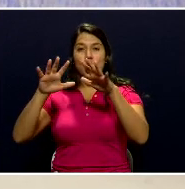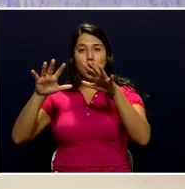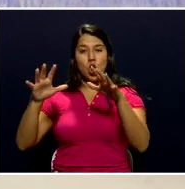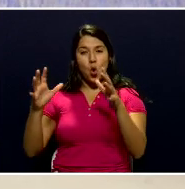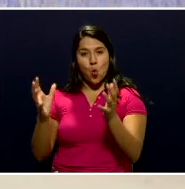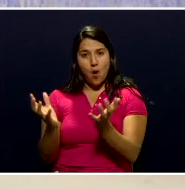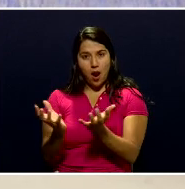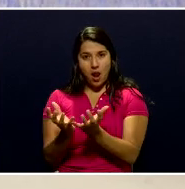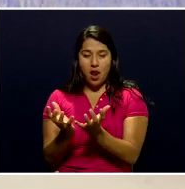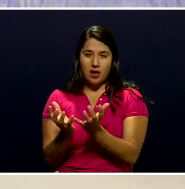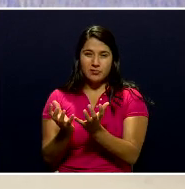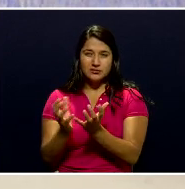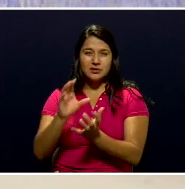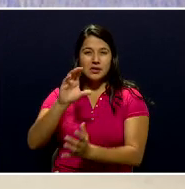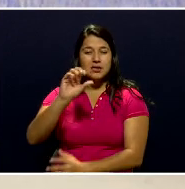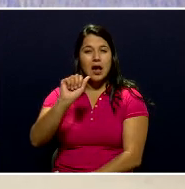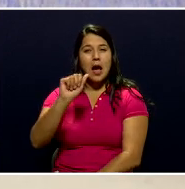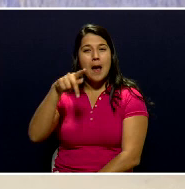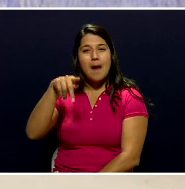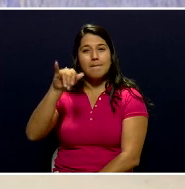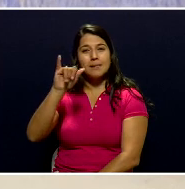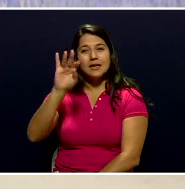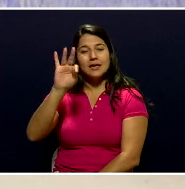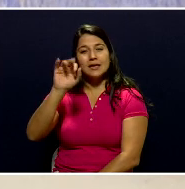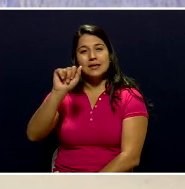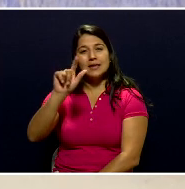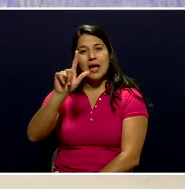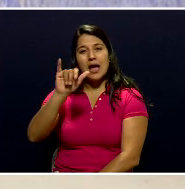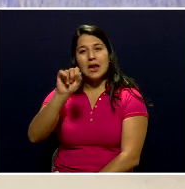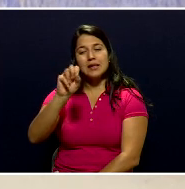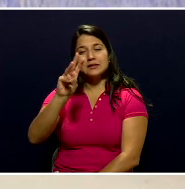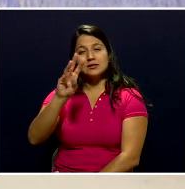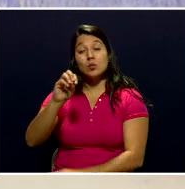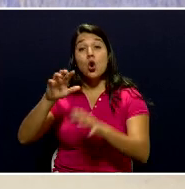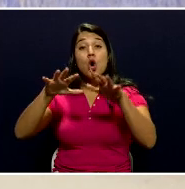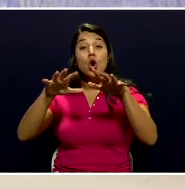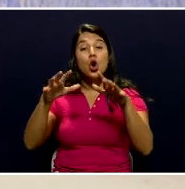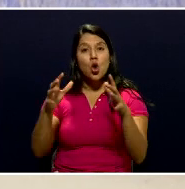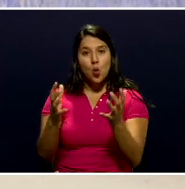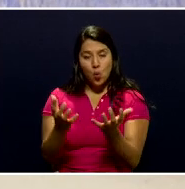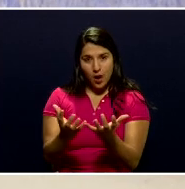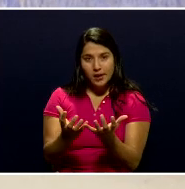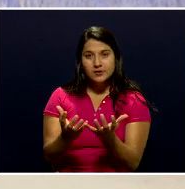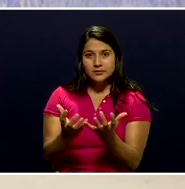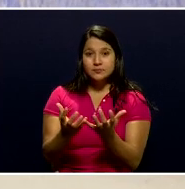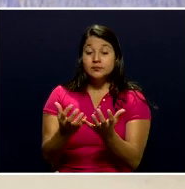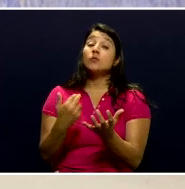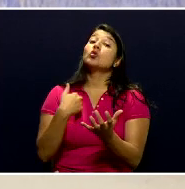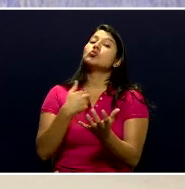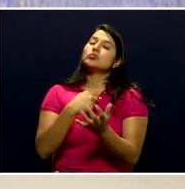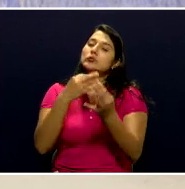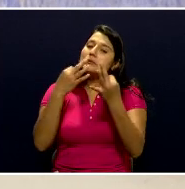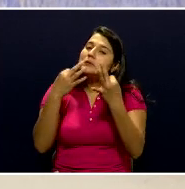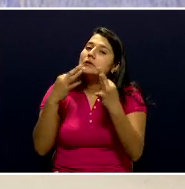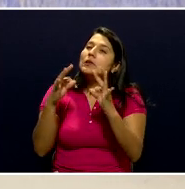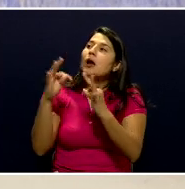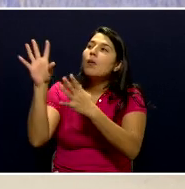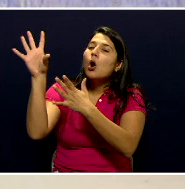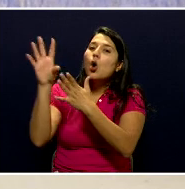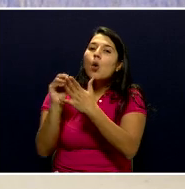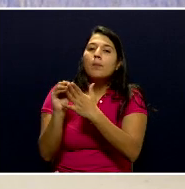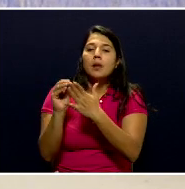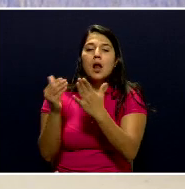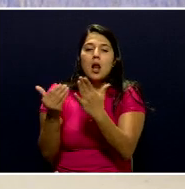a un capitalismo global más que a una estética global, aunque intentamos un poco emular las